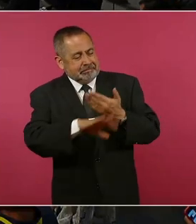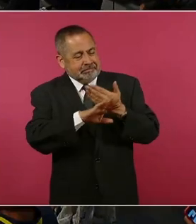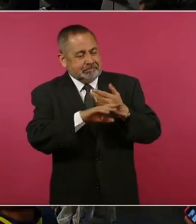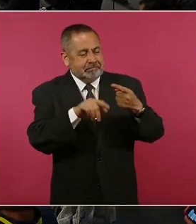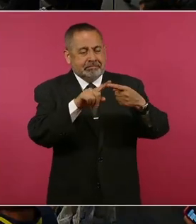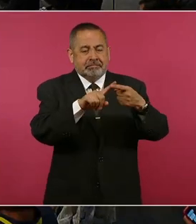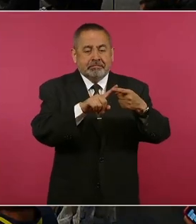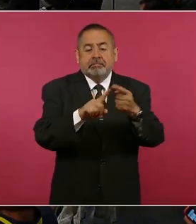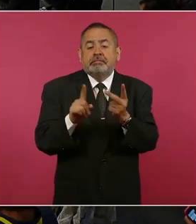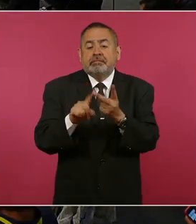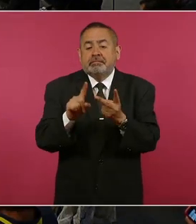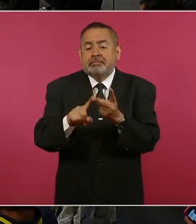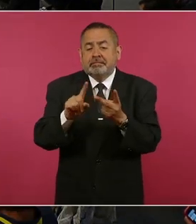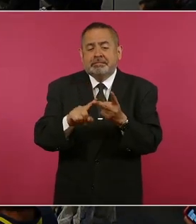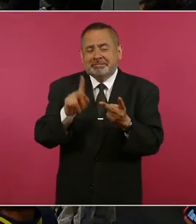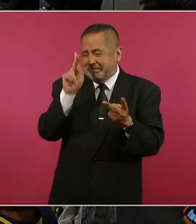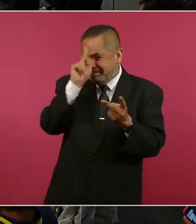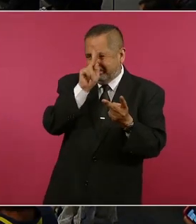el semiplural,